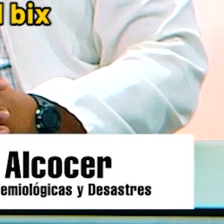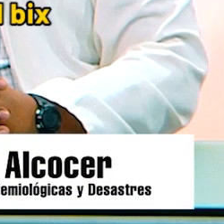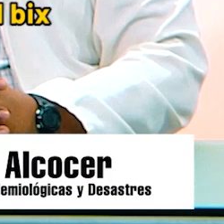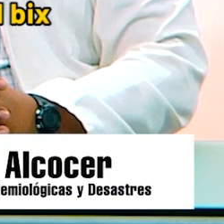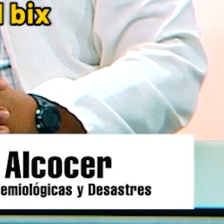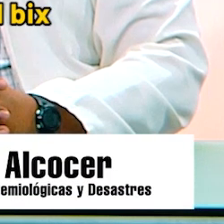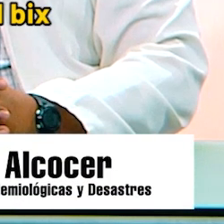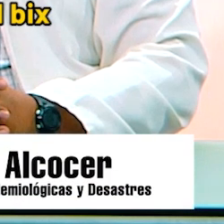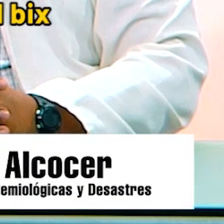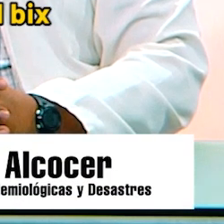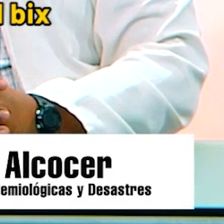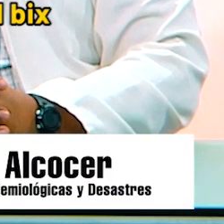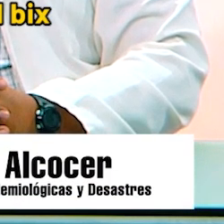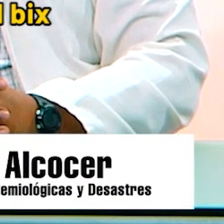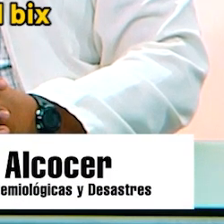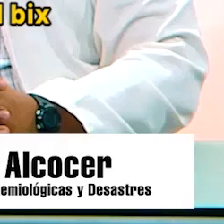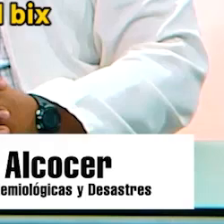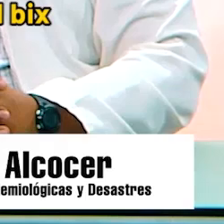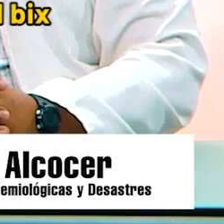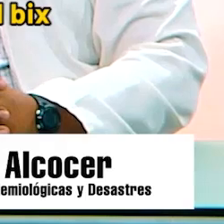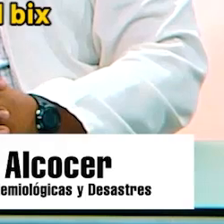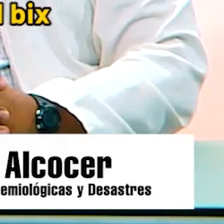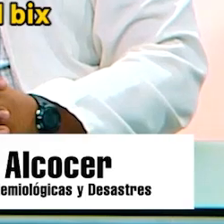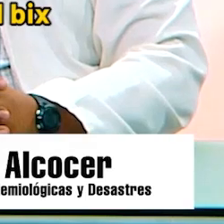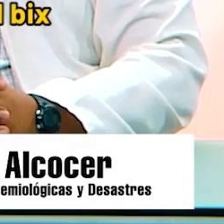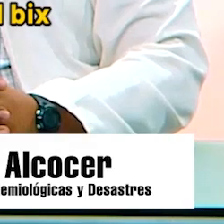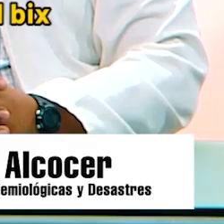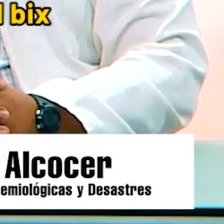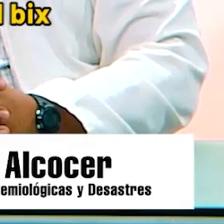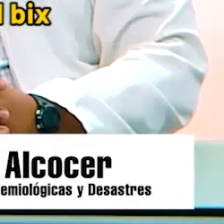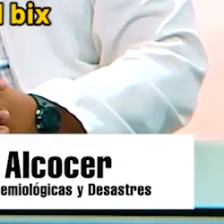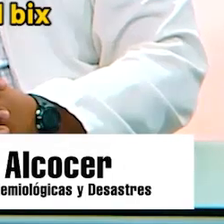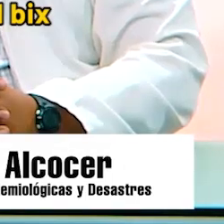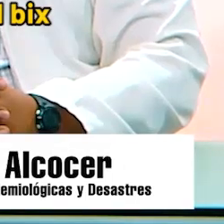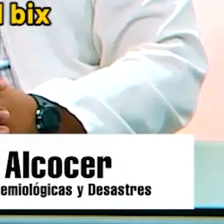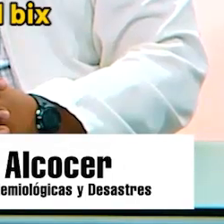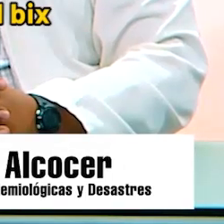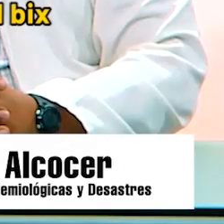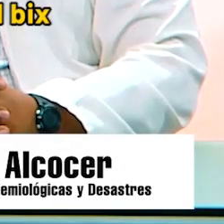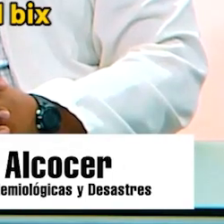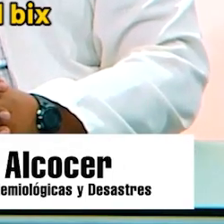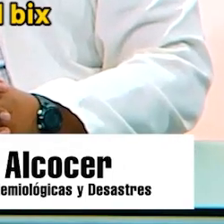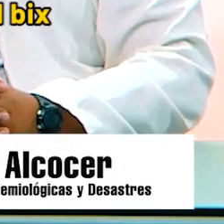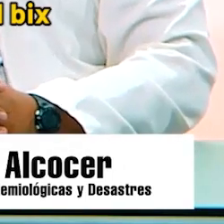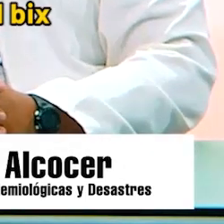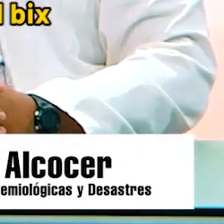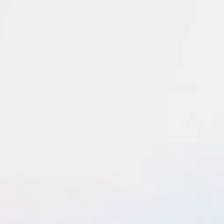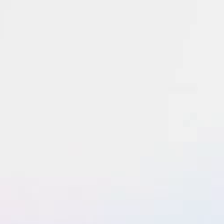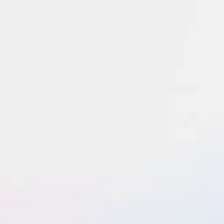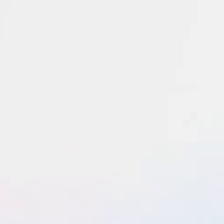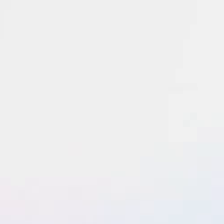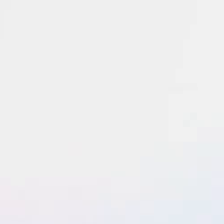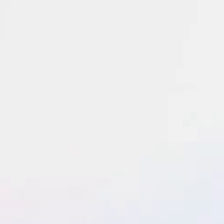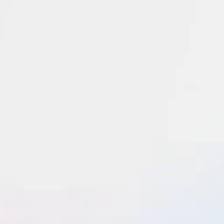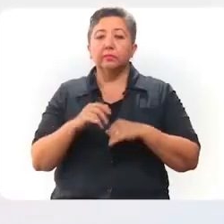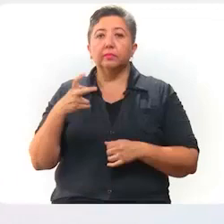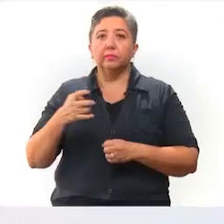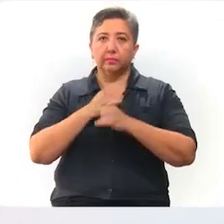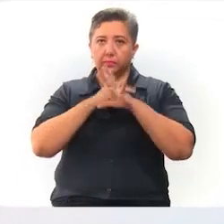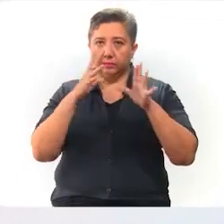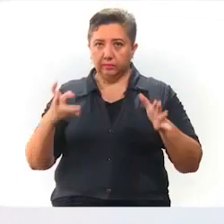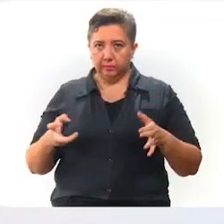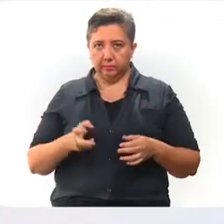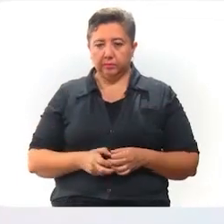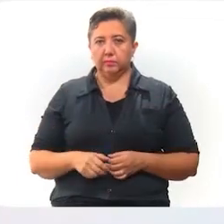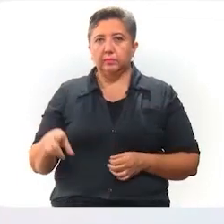Buenas tardes. A continuación presentaremos el parte médico relacionado al COVID-19 en el estado de Yucatán. Adelante, doctor. Gracias, Químico. Este es el